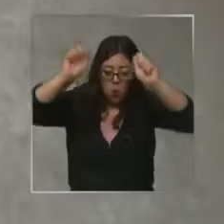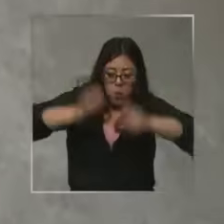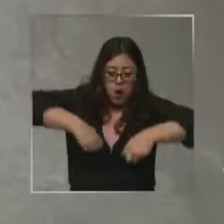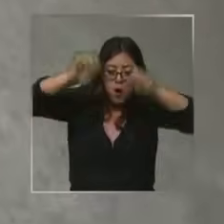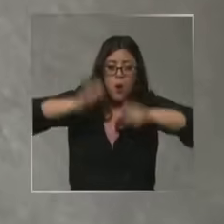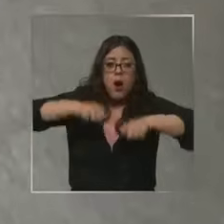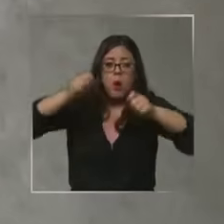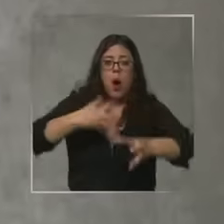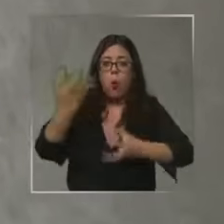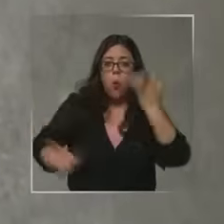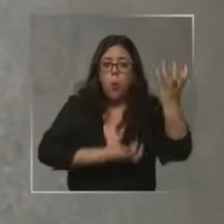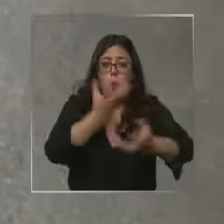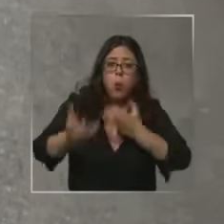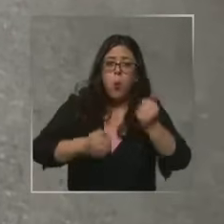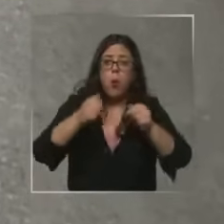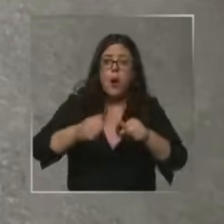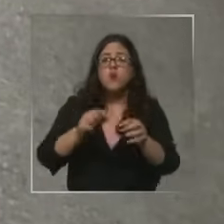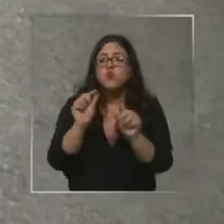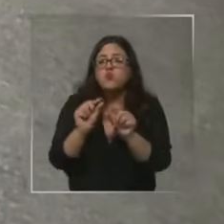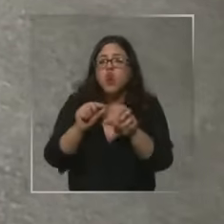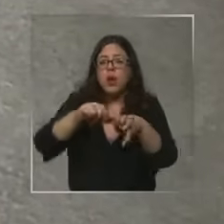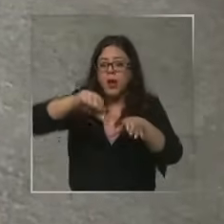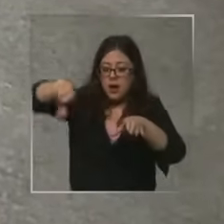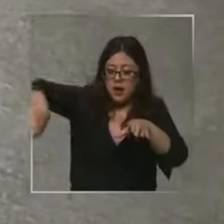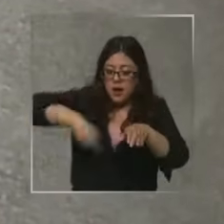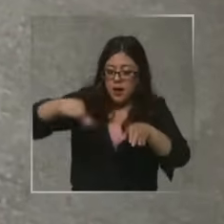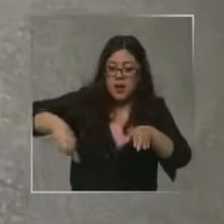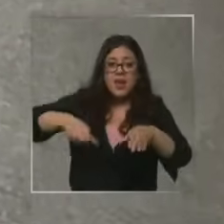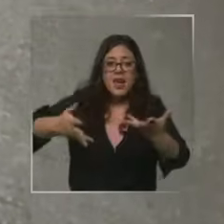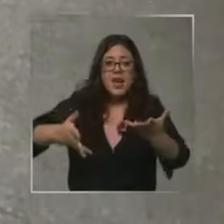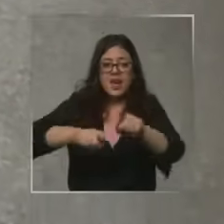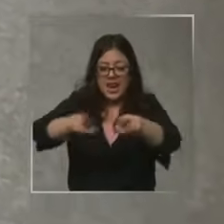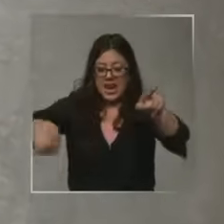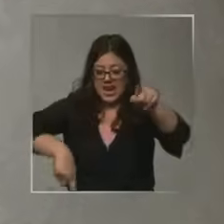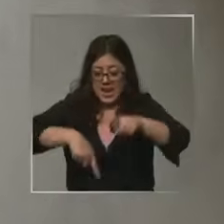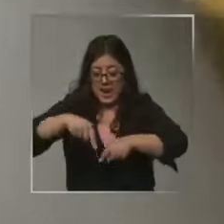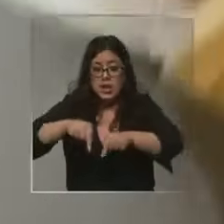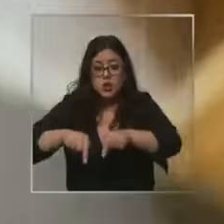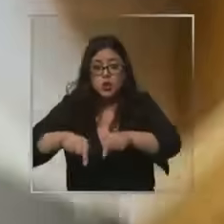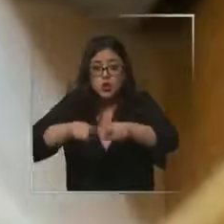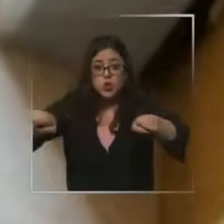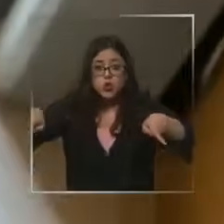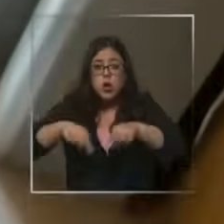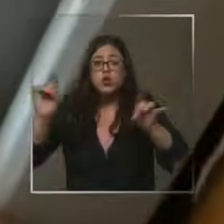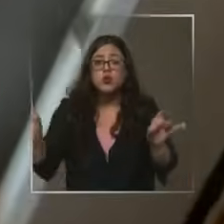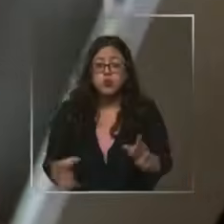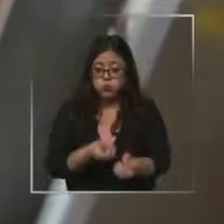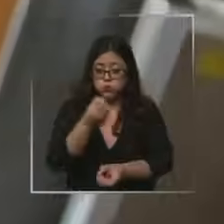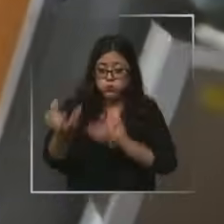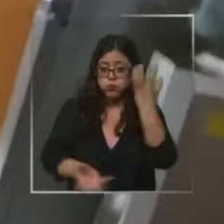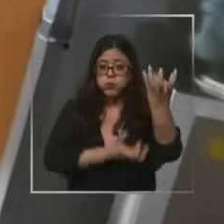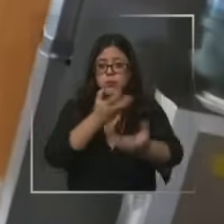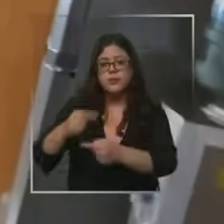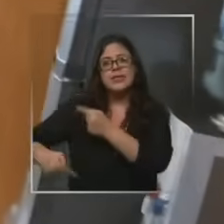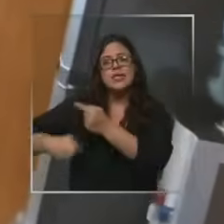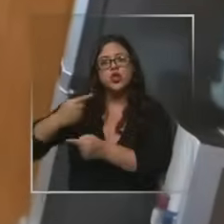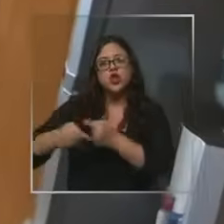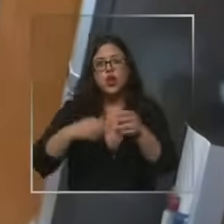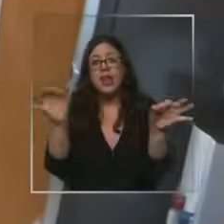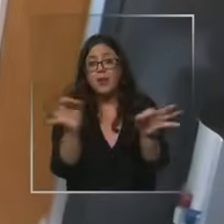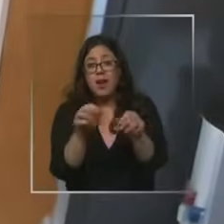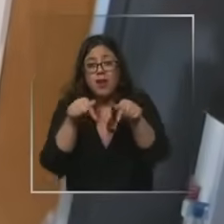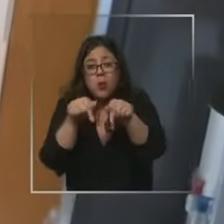llamas, parte del líquido cayó al suelo. Así quedó la alfombra que de haber prendido más, probablemente la historia que